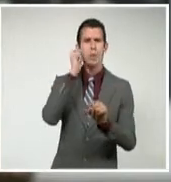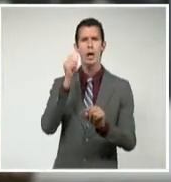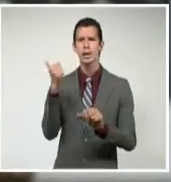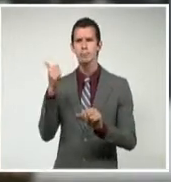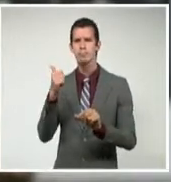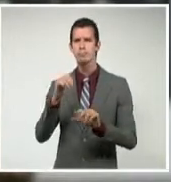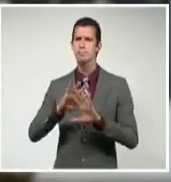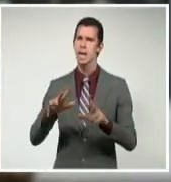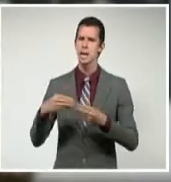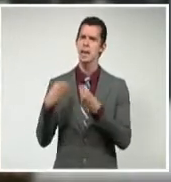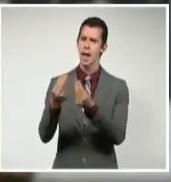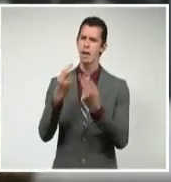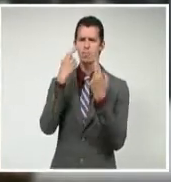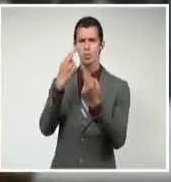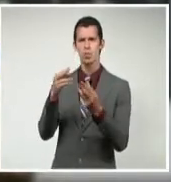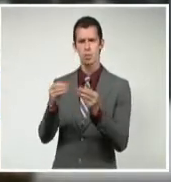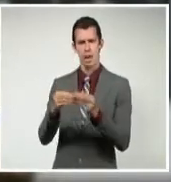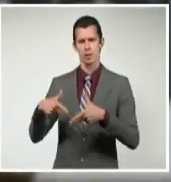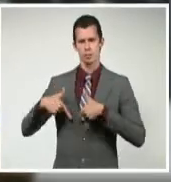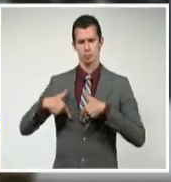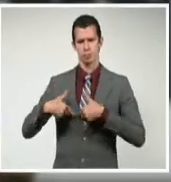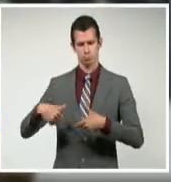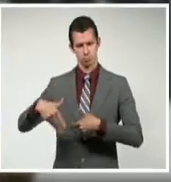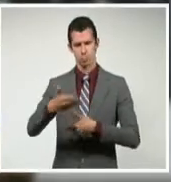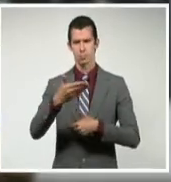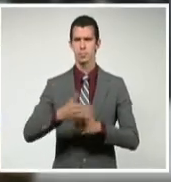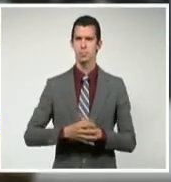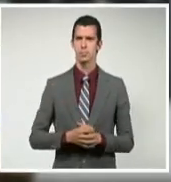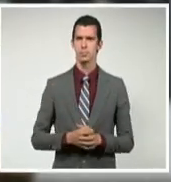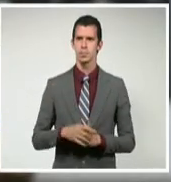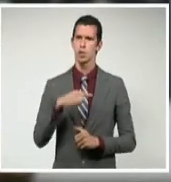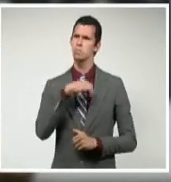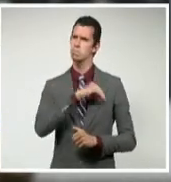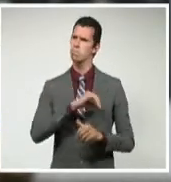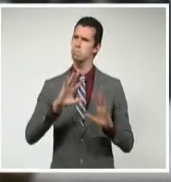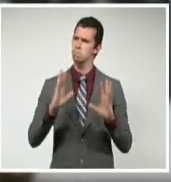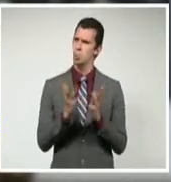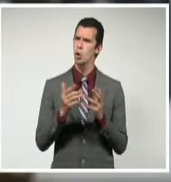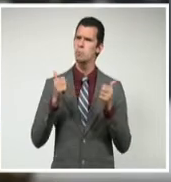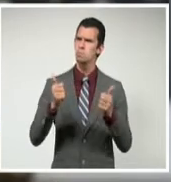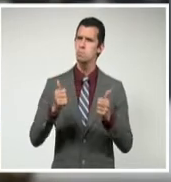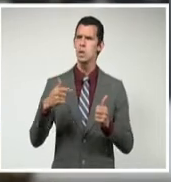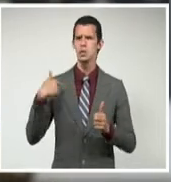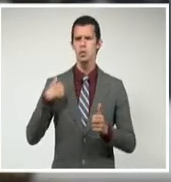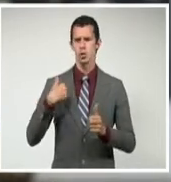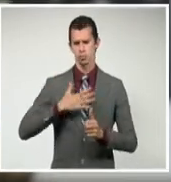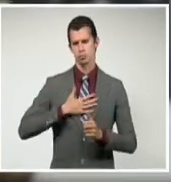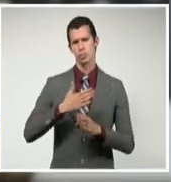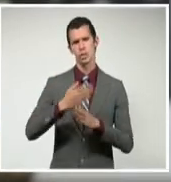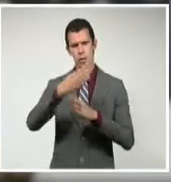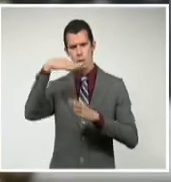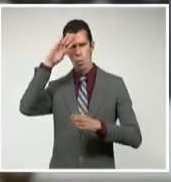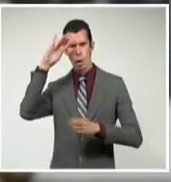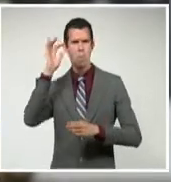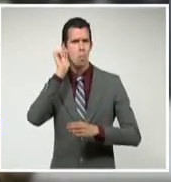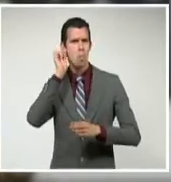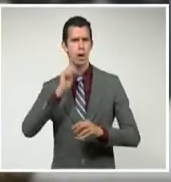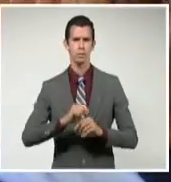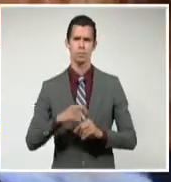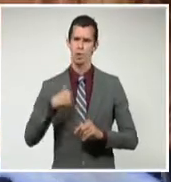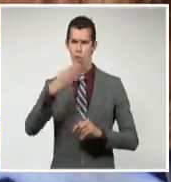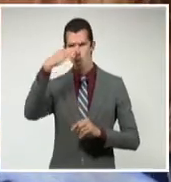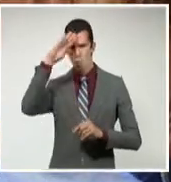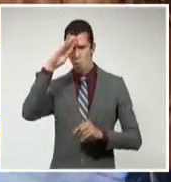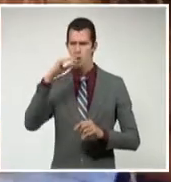del partido por ser santiaguera, por ser cubana, porque para todas nosotras este congreso es un congreso de la continuidad